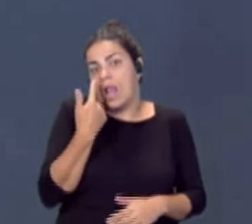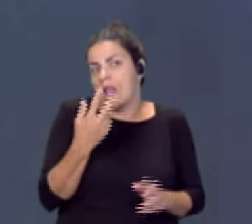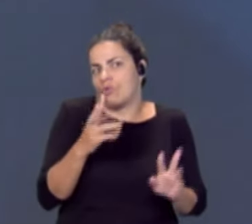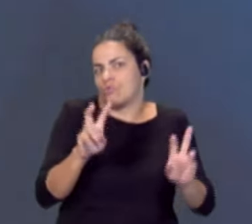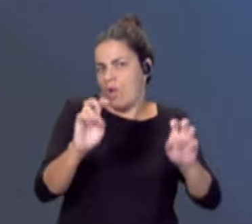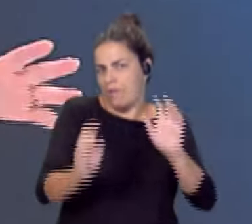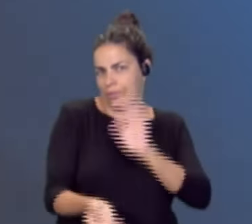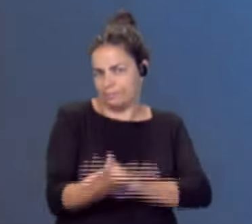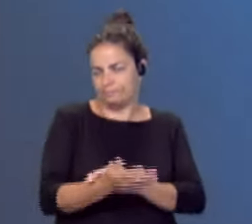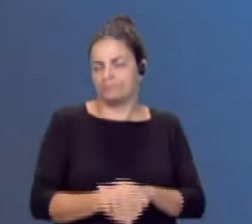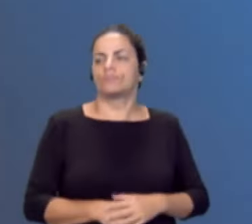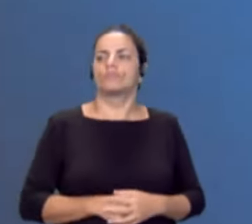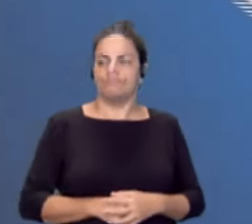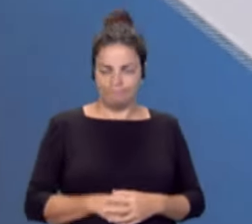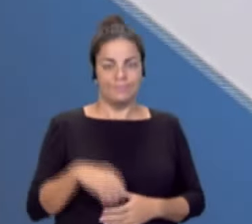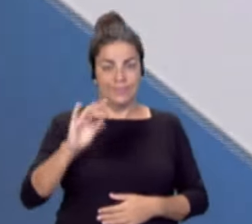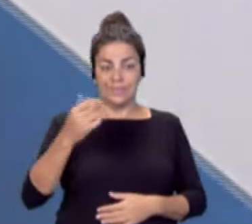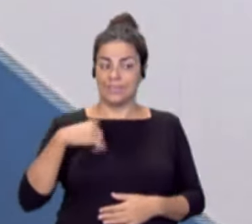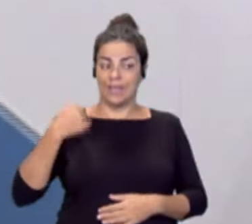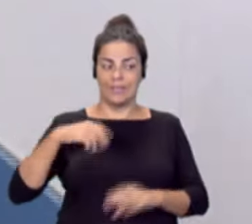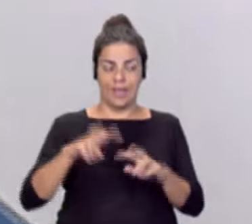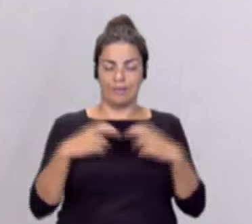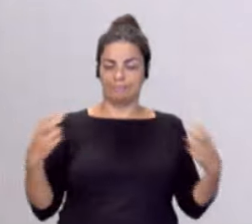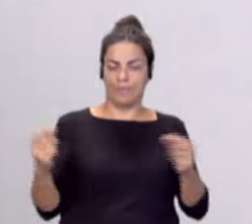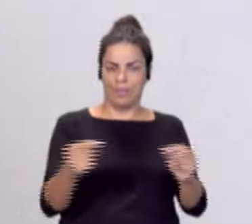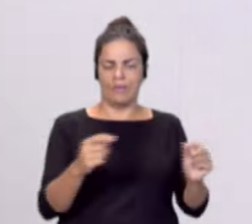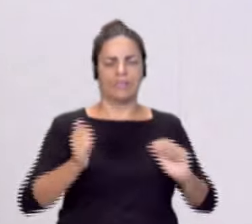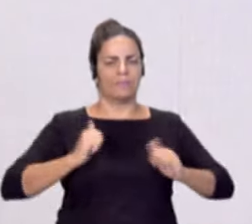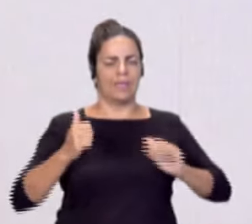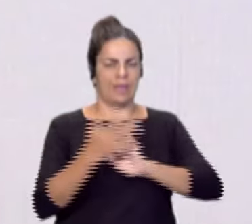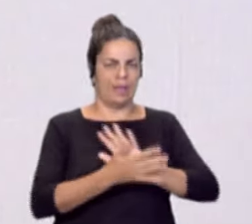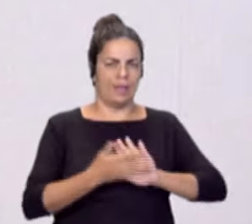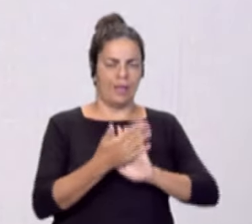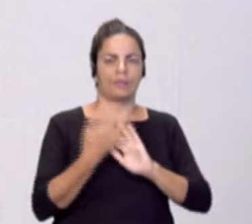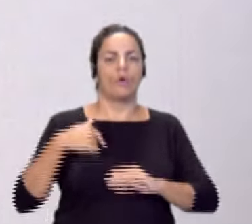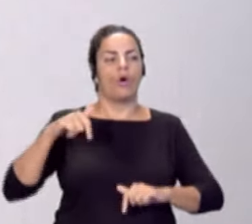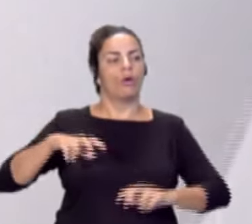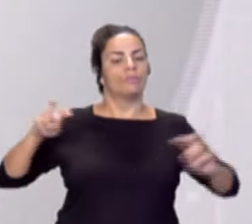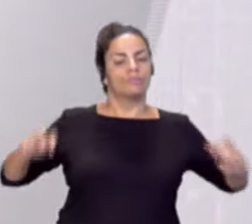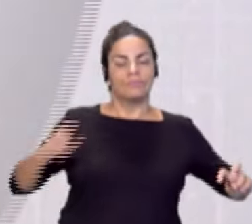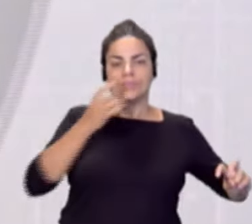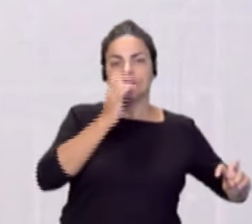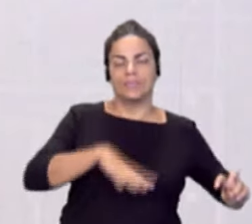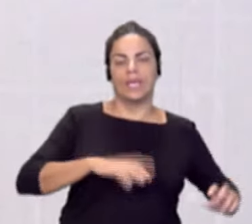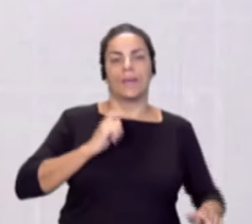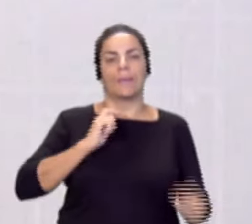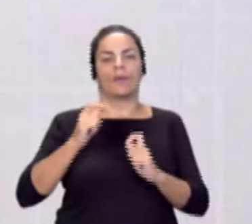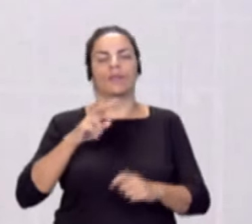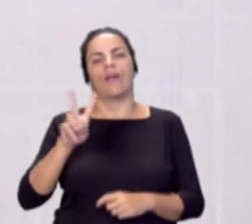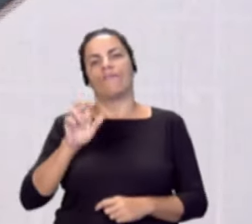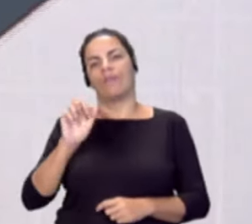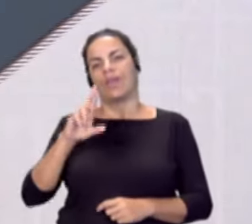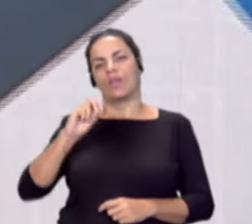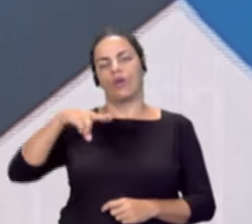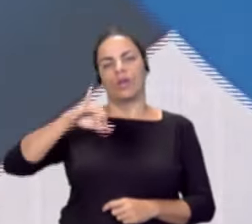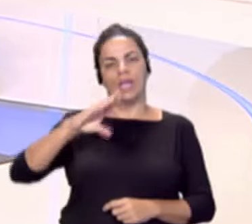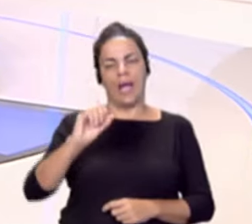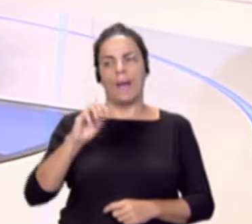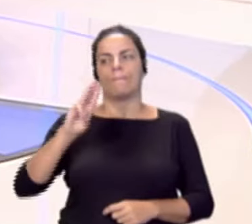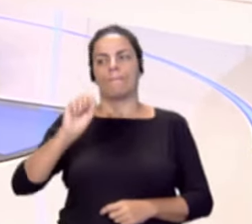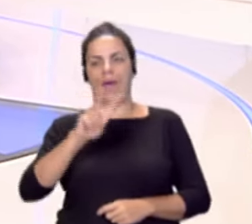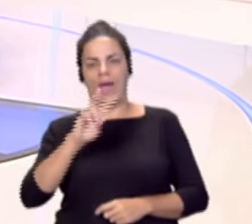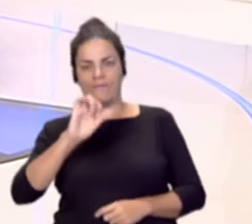supuesto, lo vamos a empezar a analizar ya en esta mesa de la actualidad en la que me acompañan esta mañana las periodistas Verónica Pavés. ¿Qué tal? Hola,